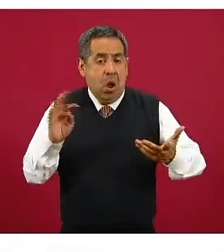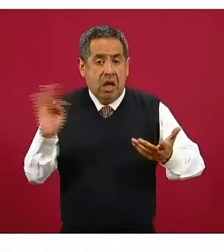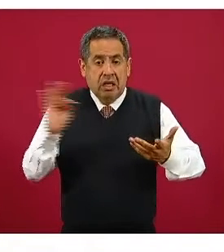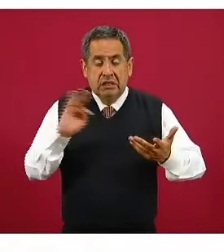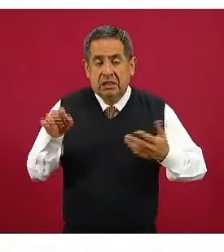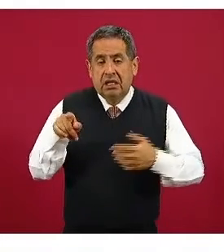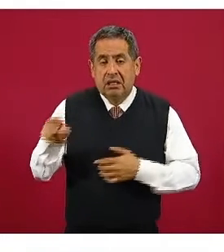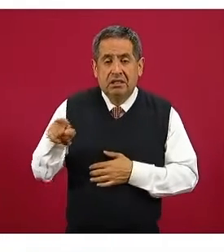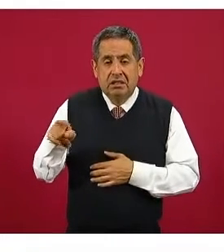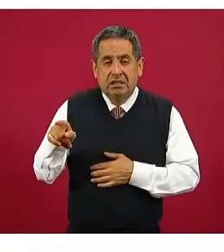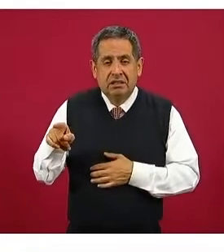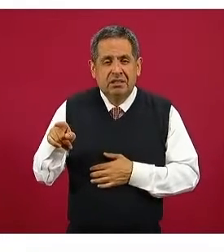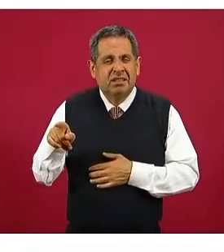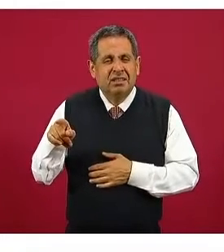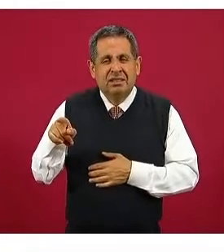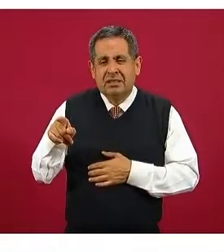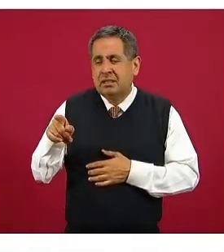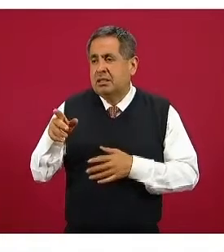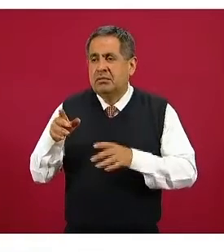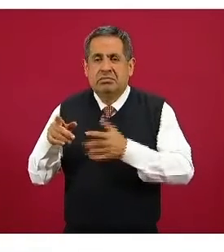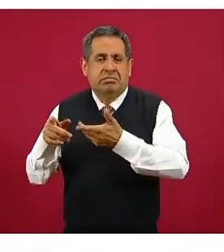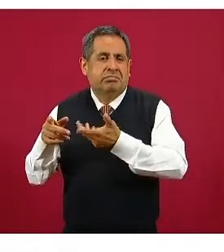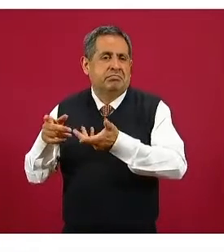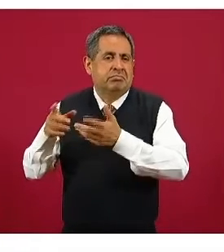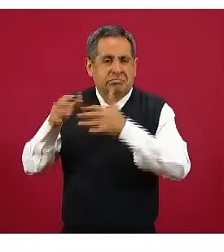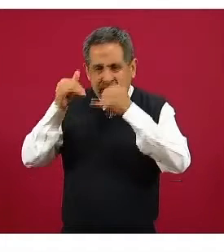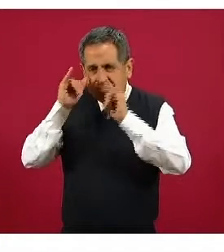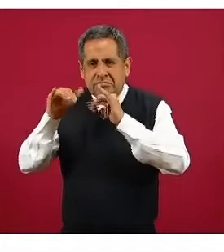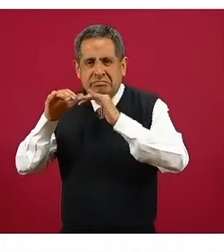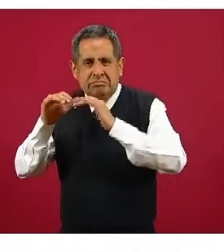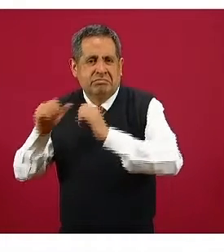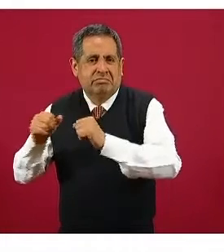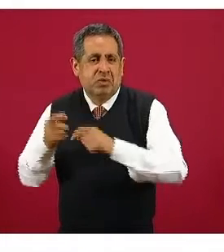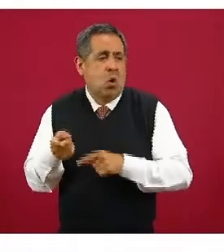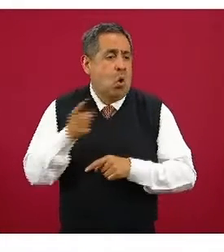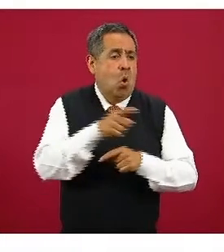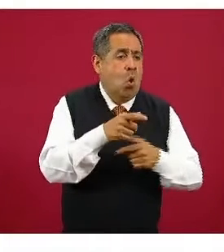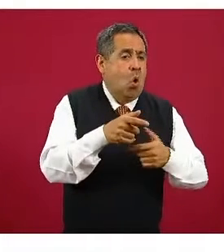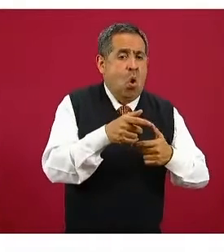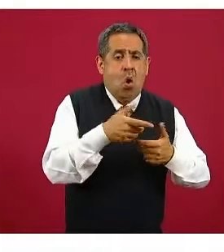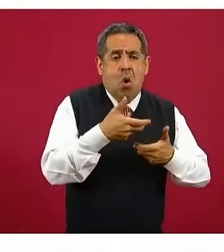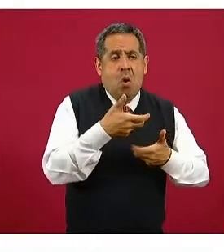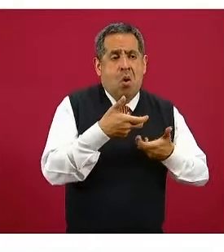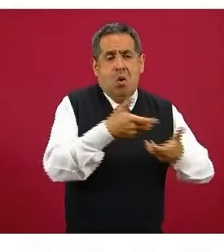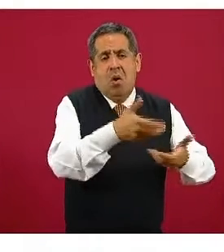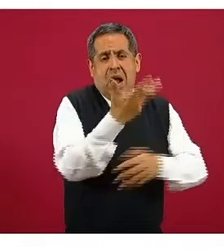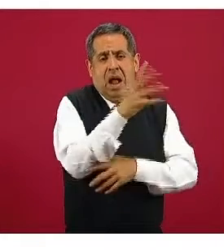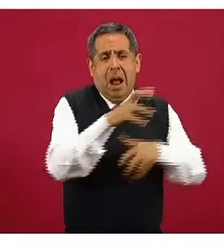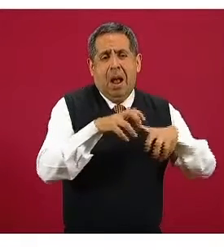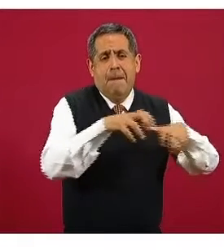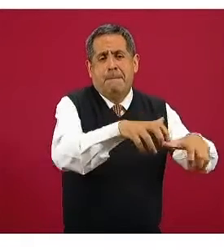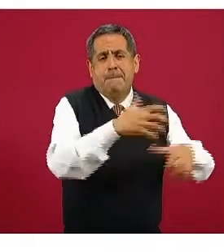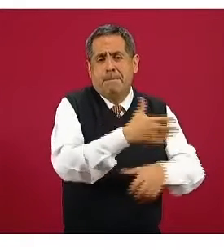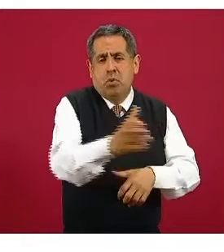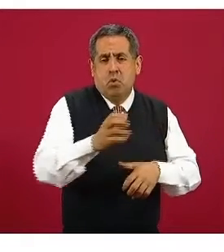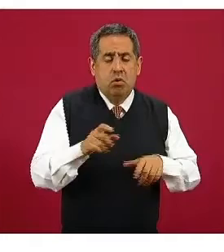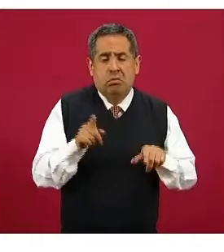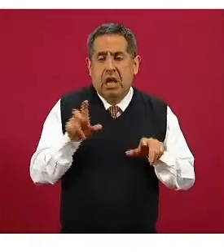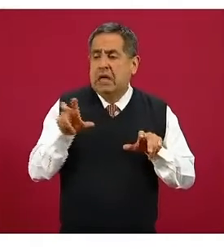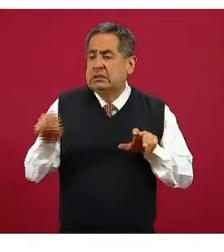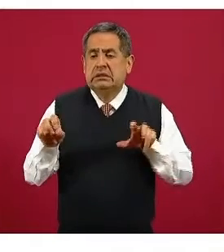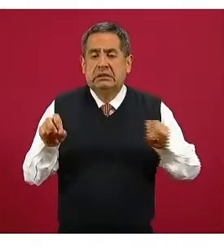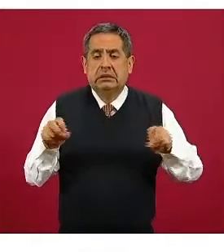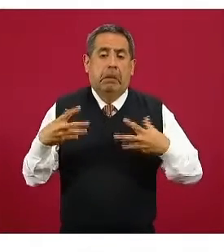la fauna de interés económico o doméstica en los ambientes rurales, y normalmente estos son los que